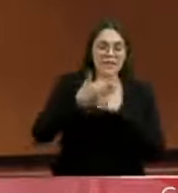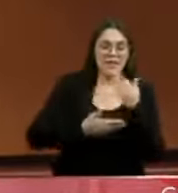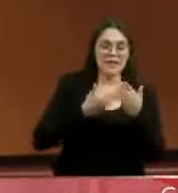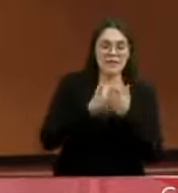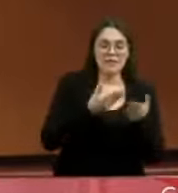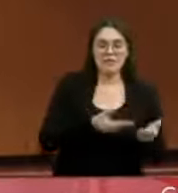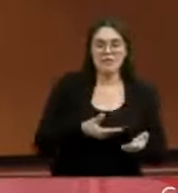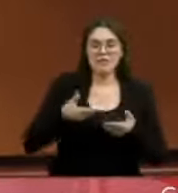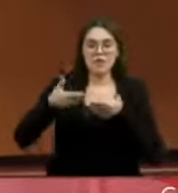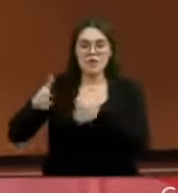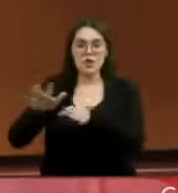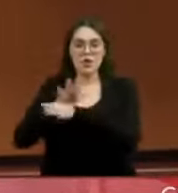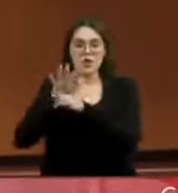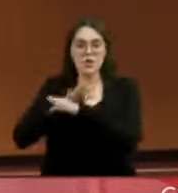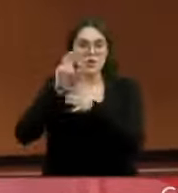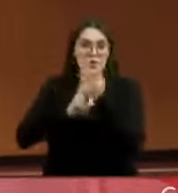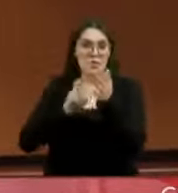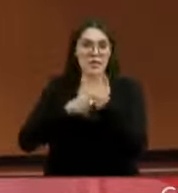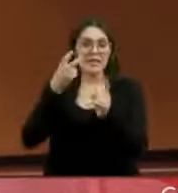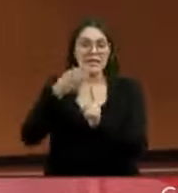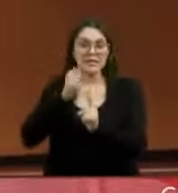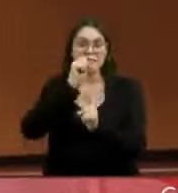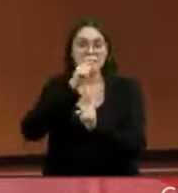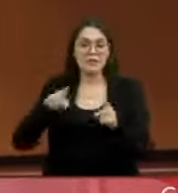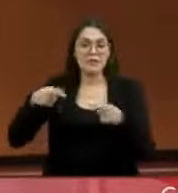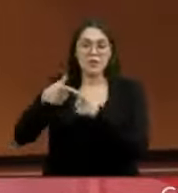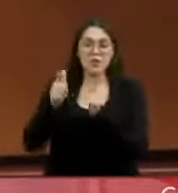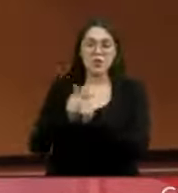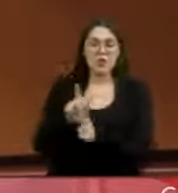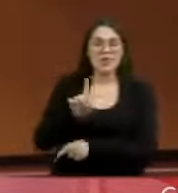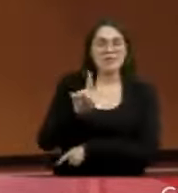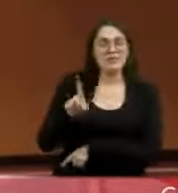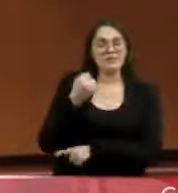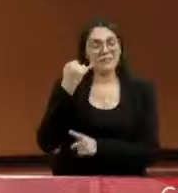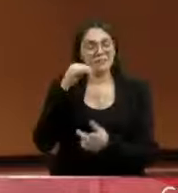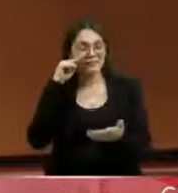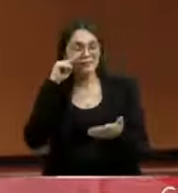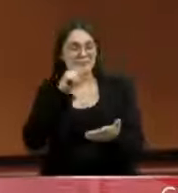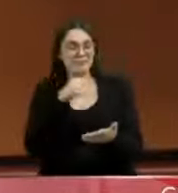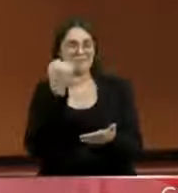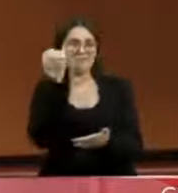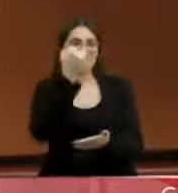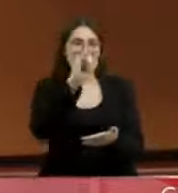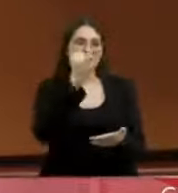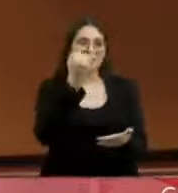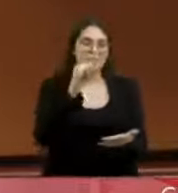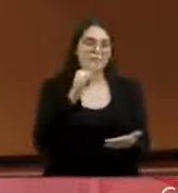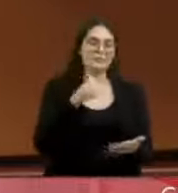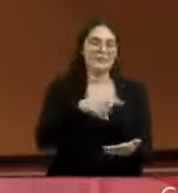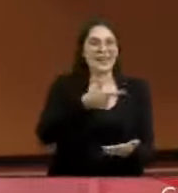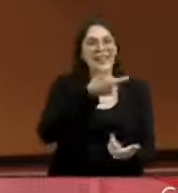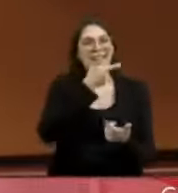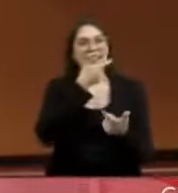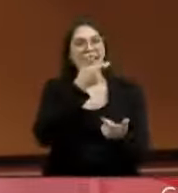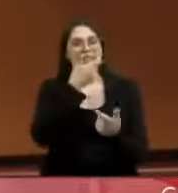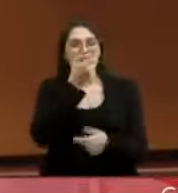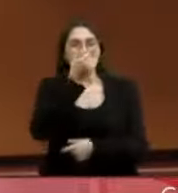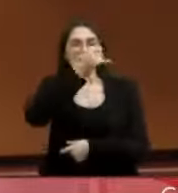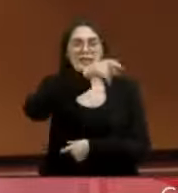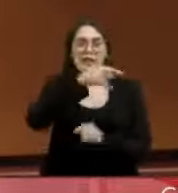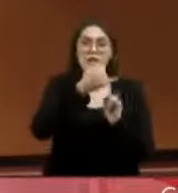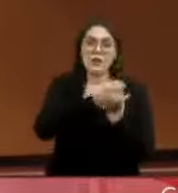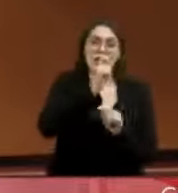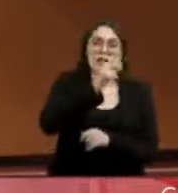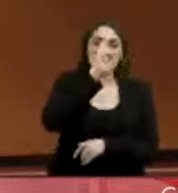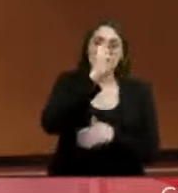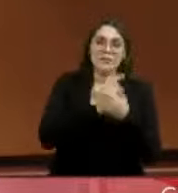constitucionales de los que la oposición se burló hasta cansarse. Decían que estaban en moratoria